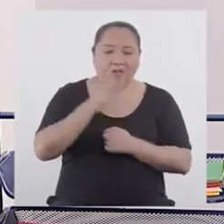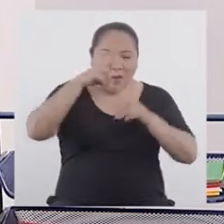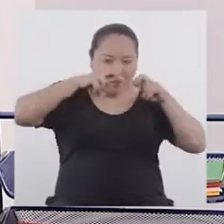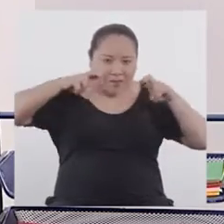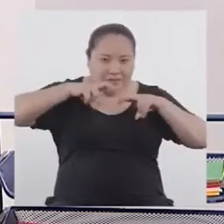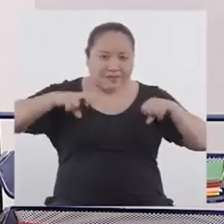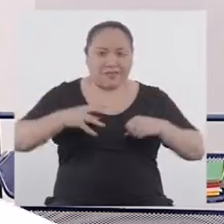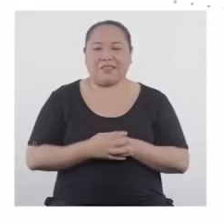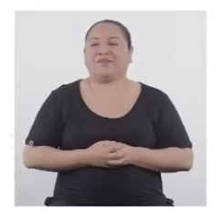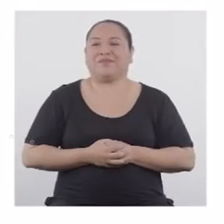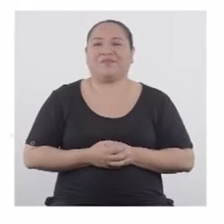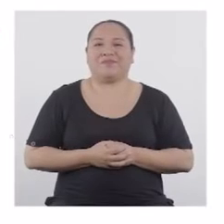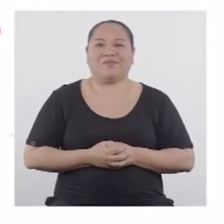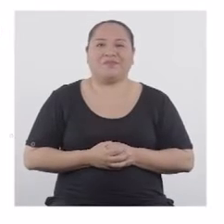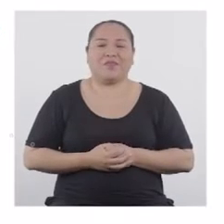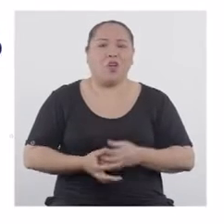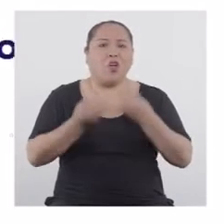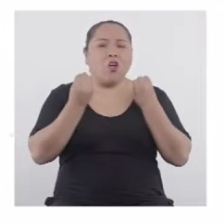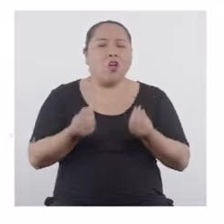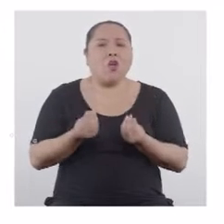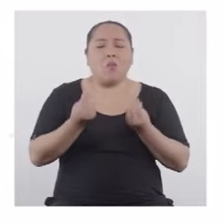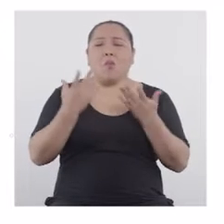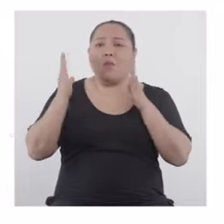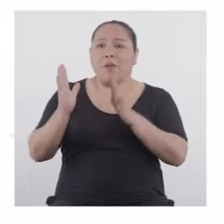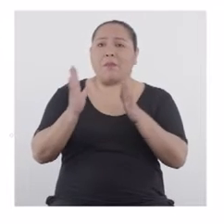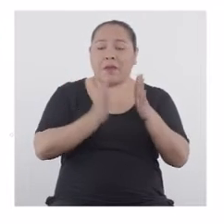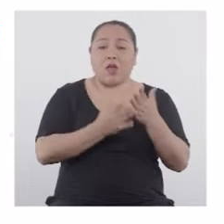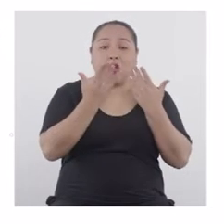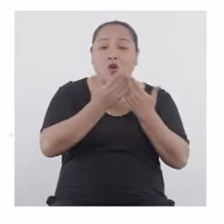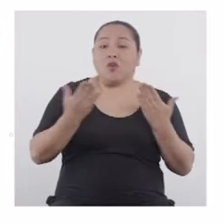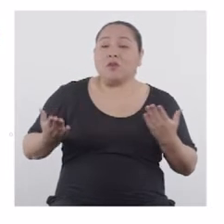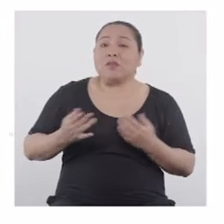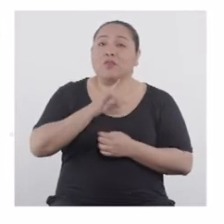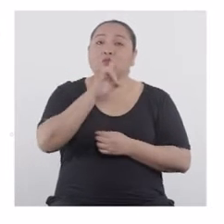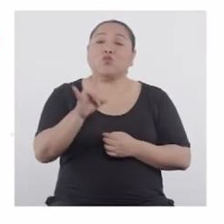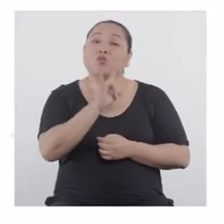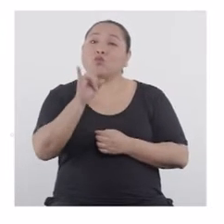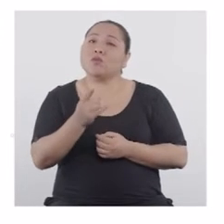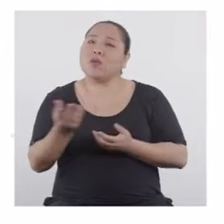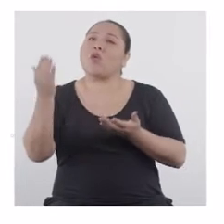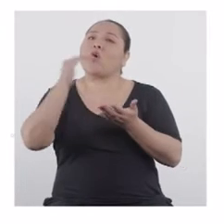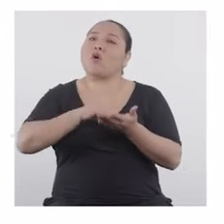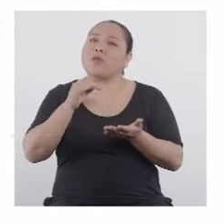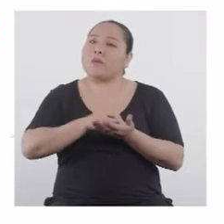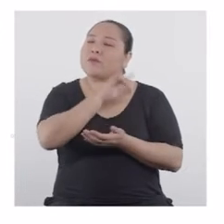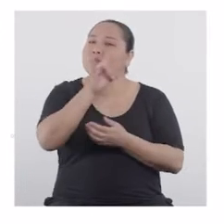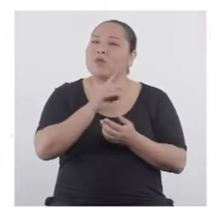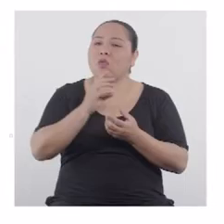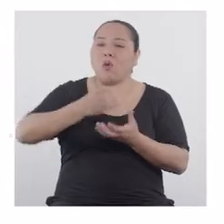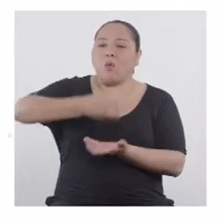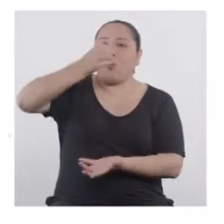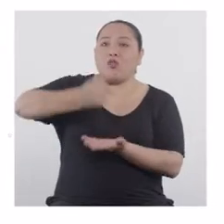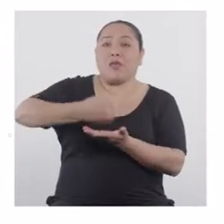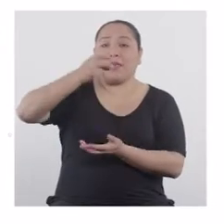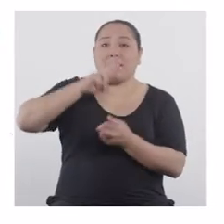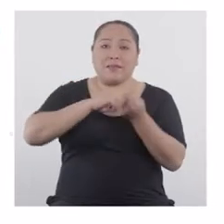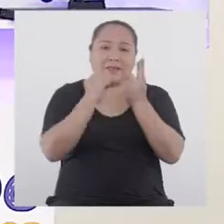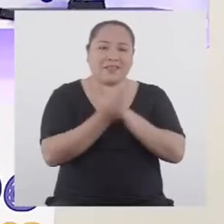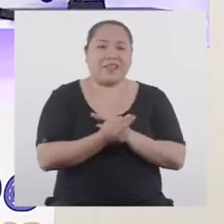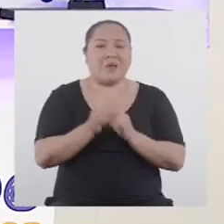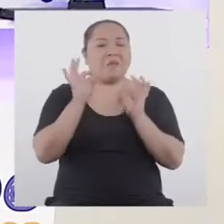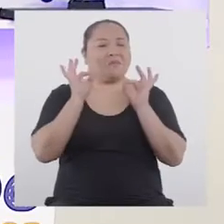en investigar. ¿Cómo podemos elaborar objetos utilitarios empleando las botellas de plástico